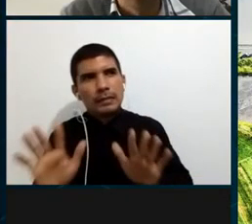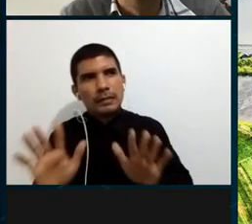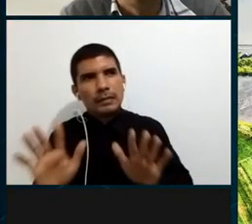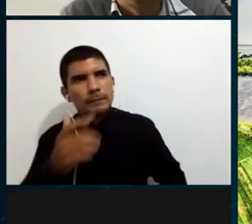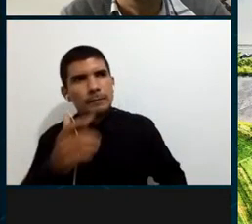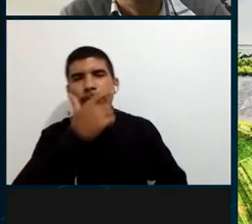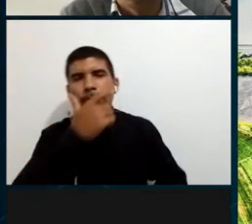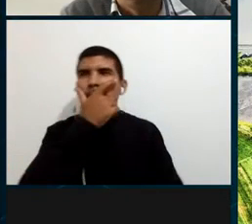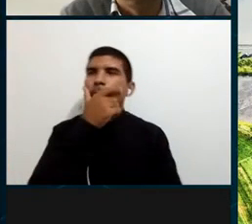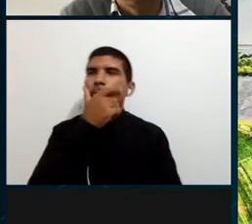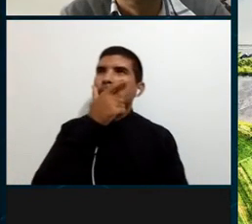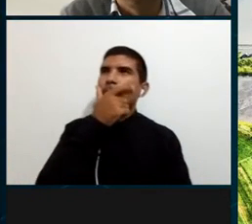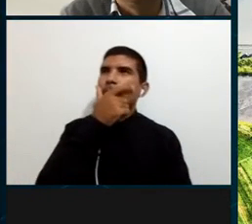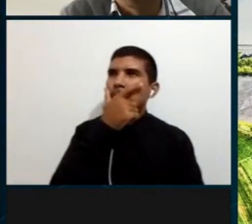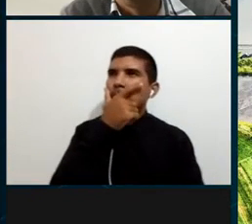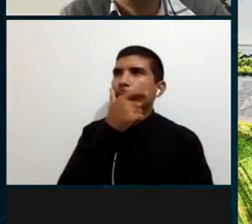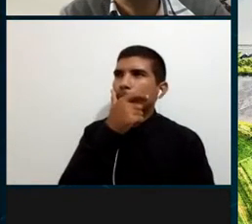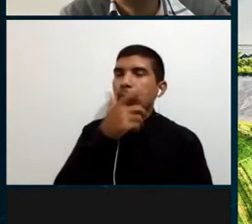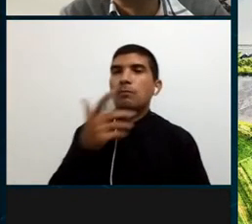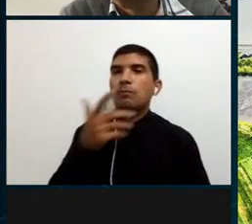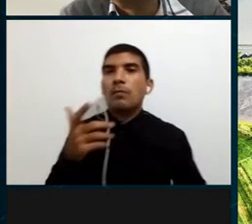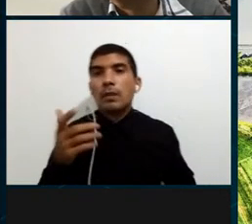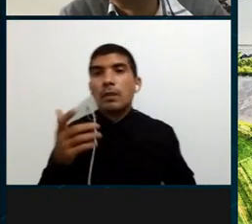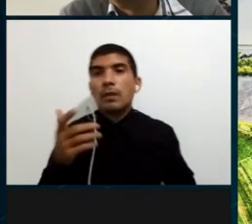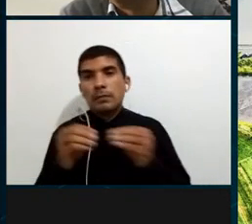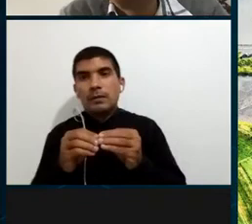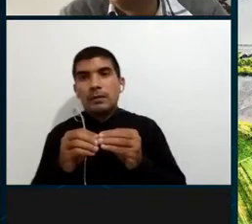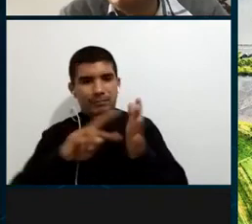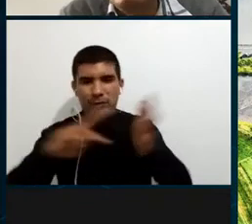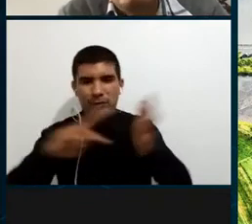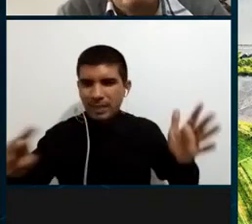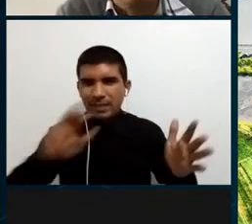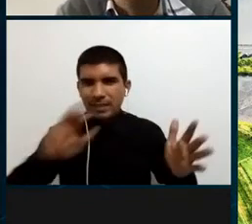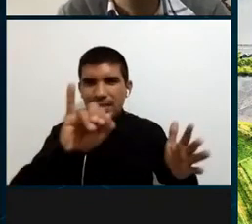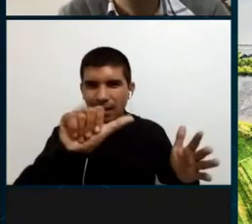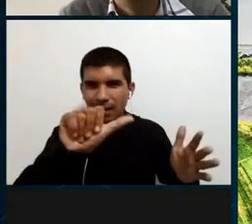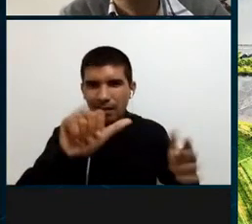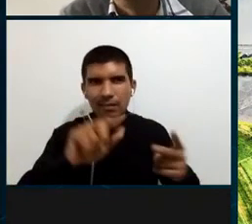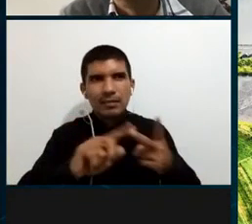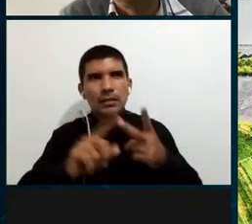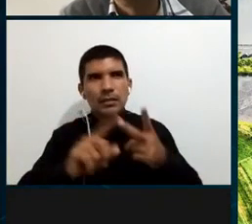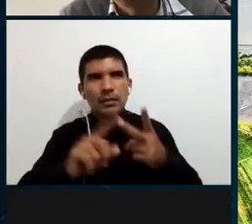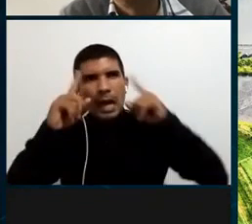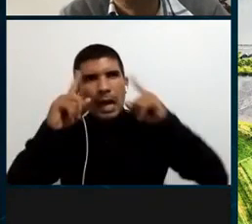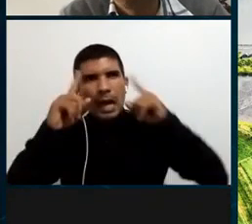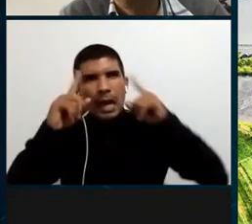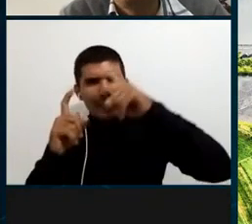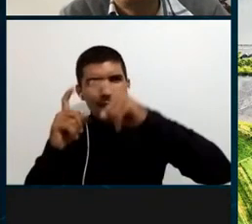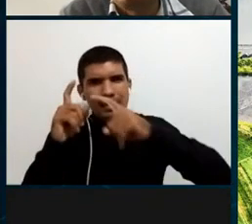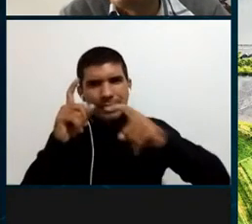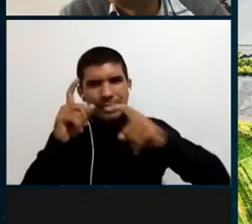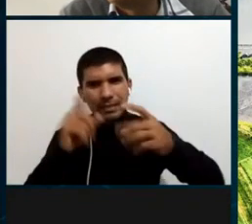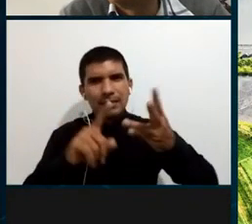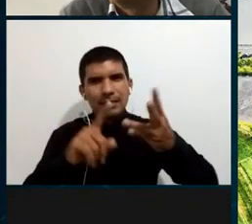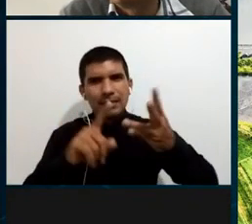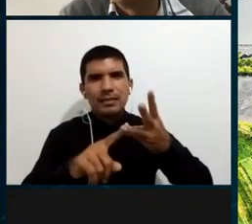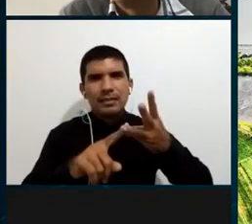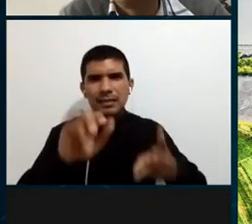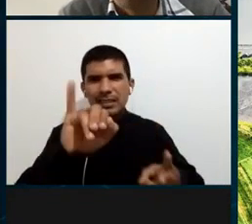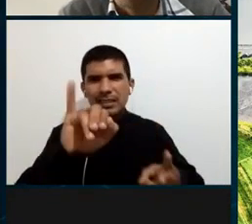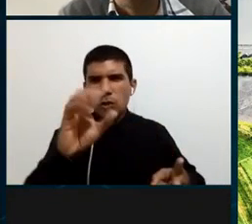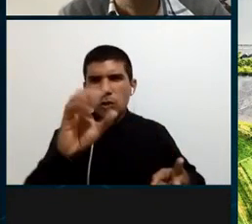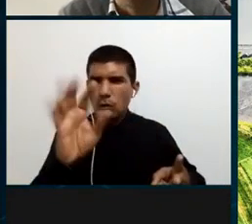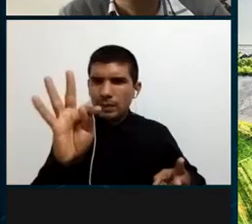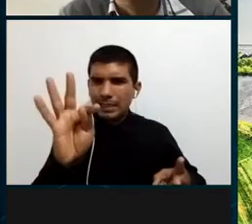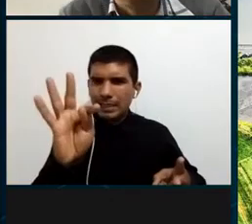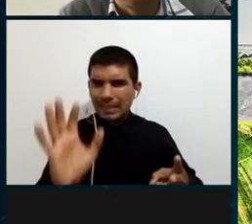como la analítica, la inteligencia artificial, el IoT, etcétera, etcétera, que las vamos a encontrar casi